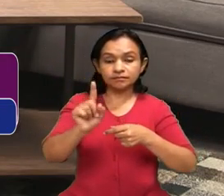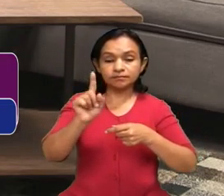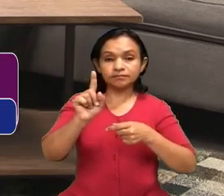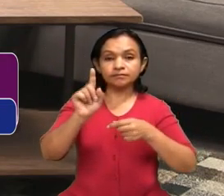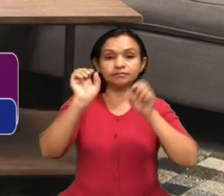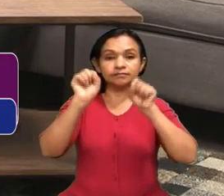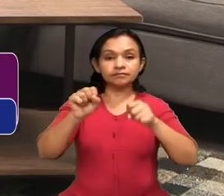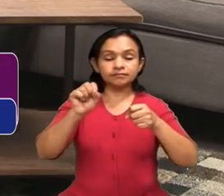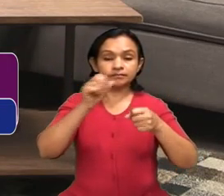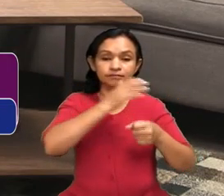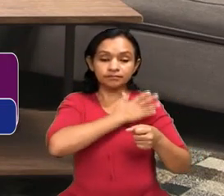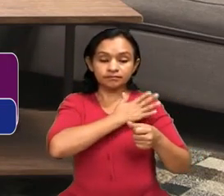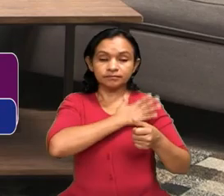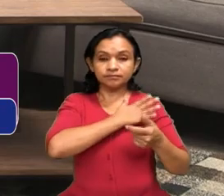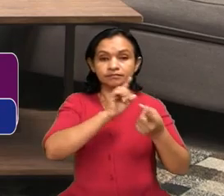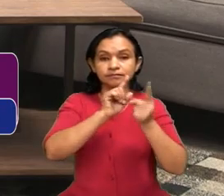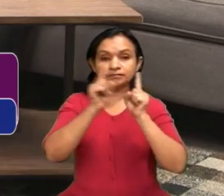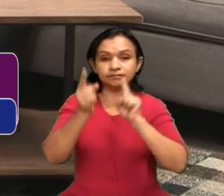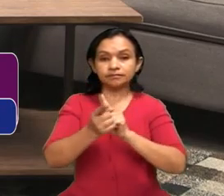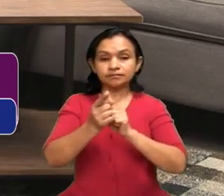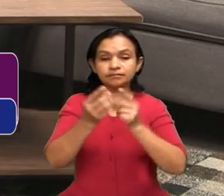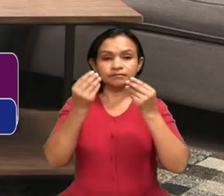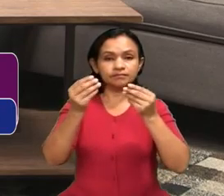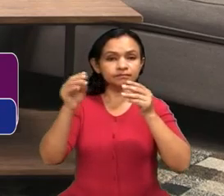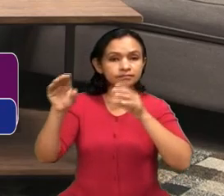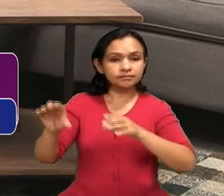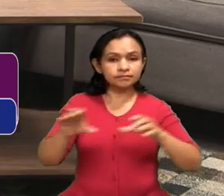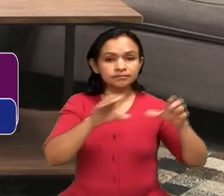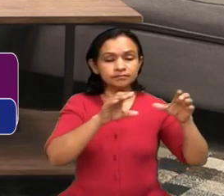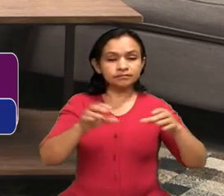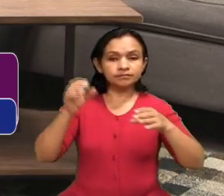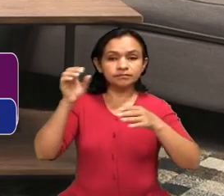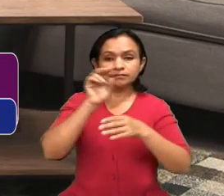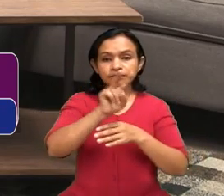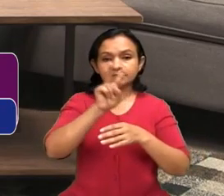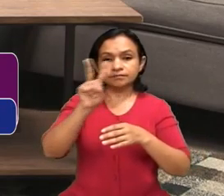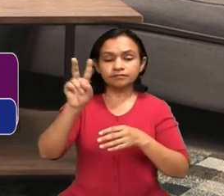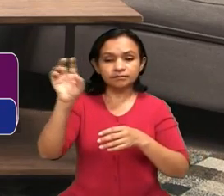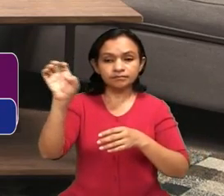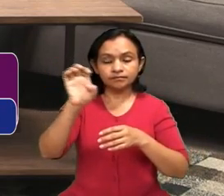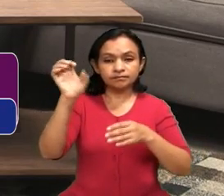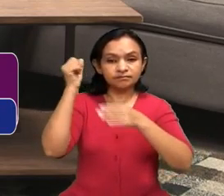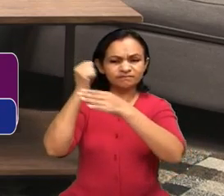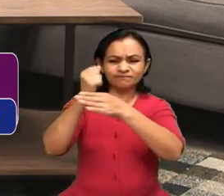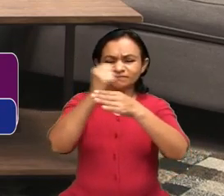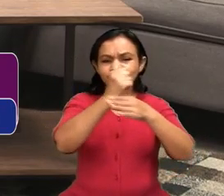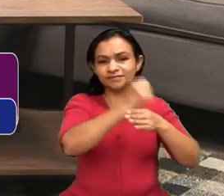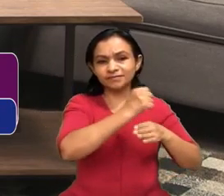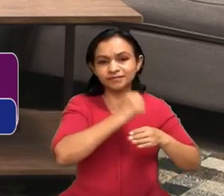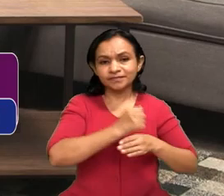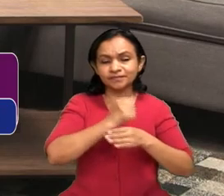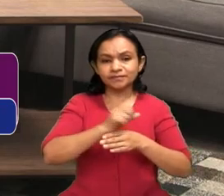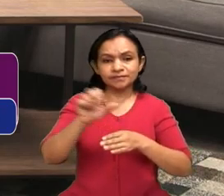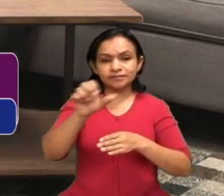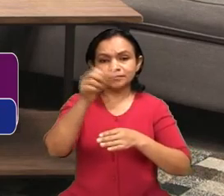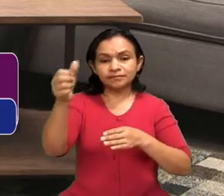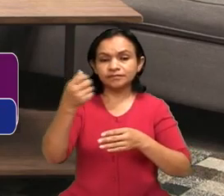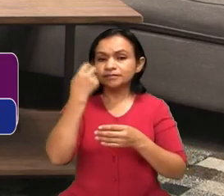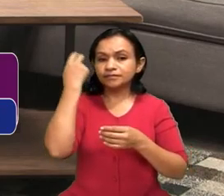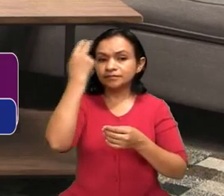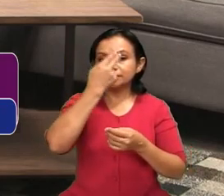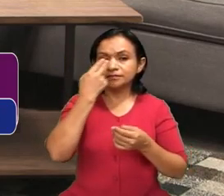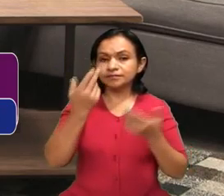precisamente derrocar a la dictadura. Y ahí ocurrieron varios eventos, la masacre, bueno, el 22 de enero también, y otros eventos después posteriores. Pero le pregunto a partir